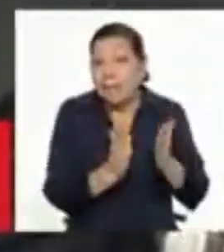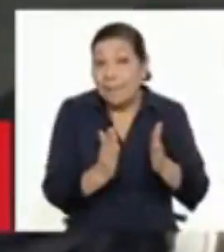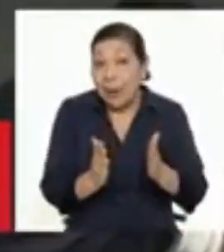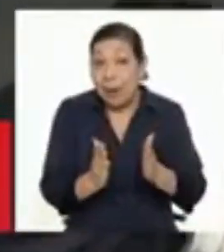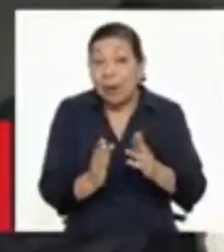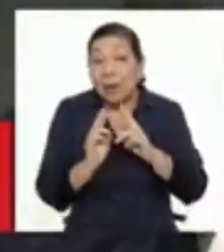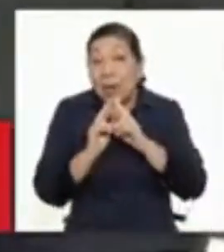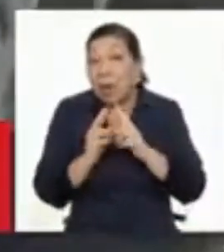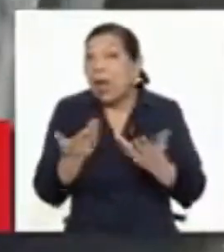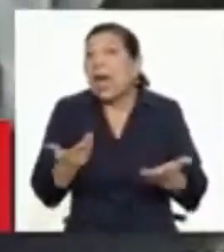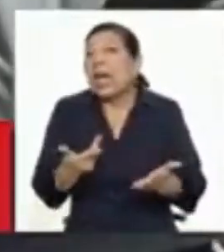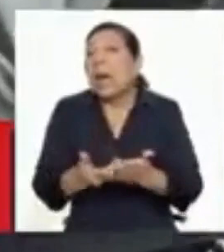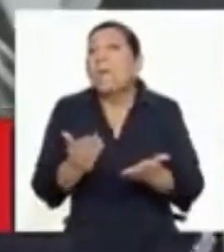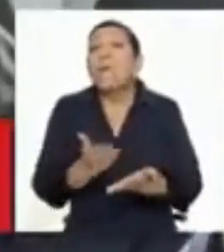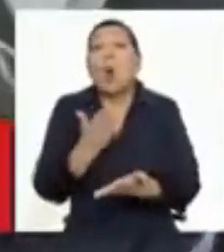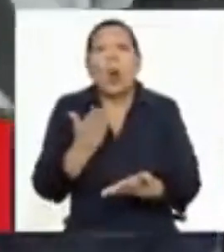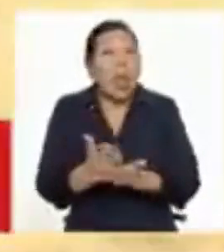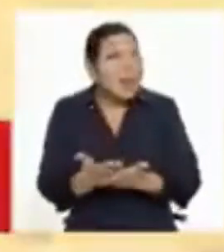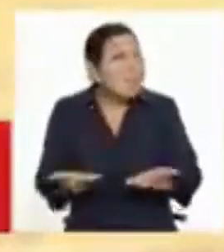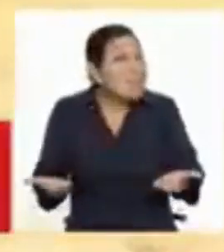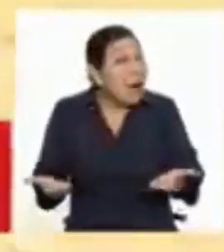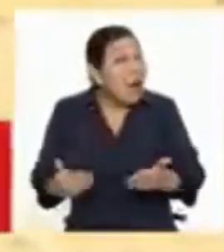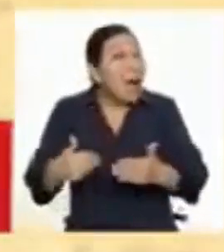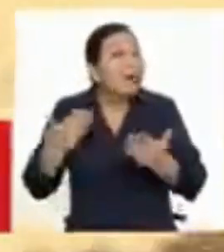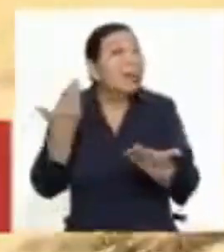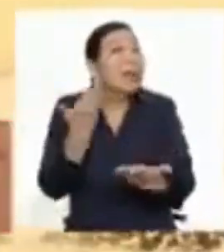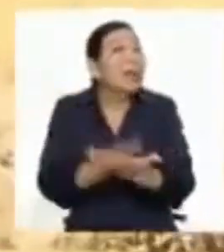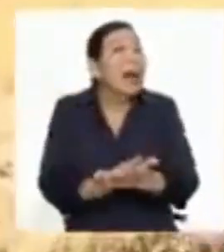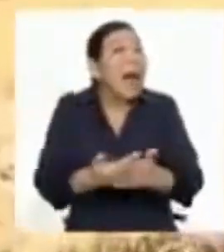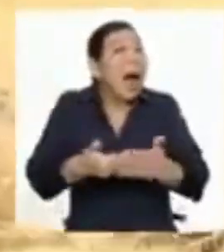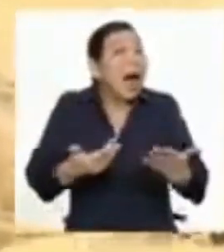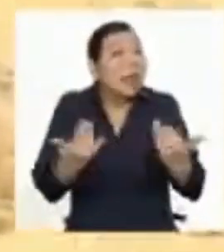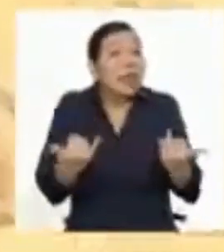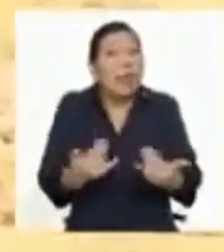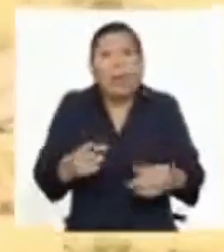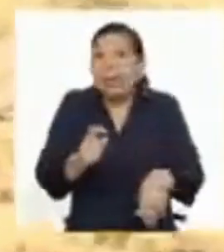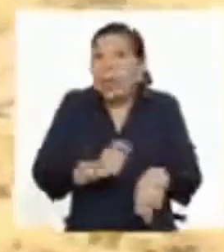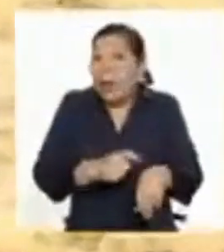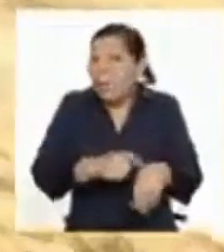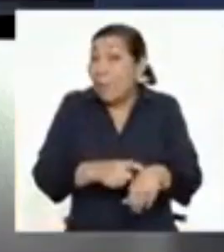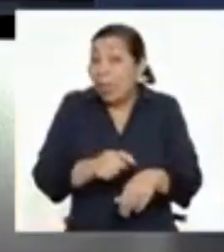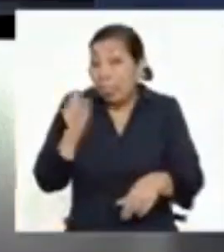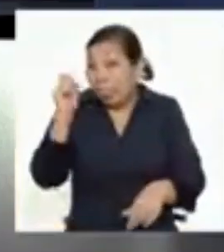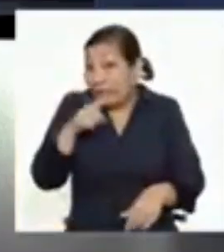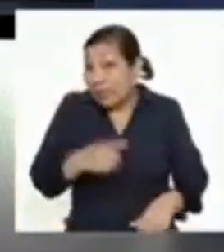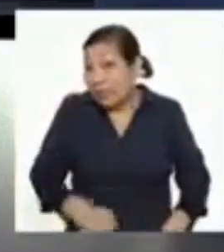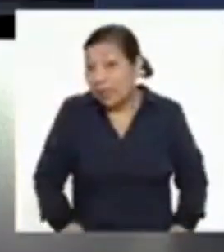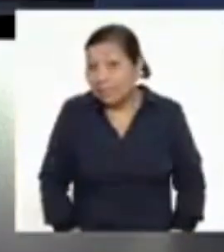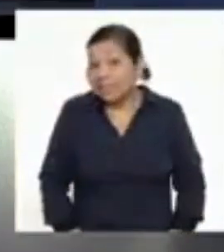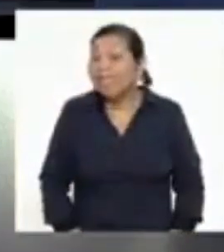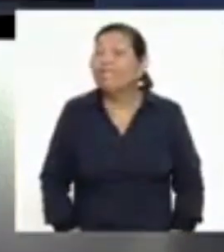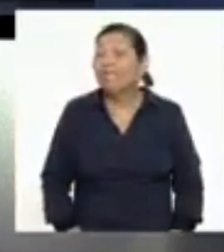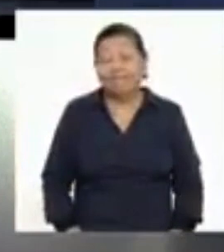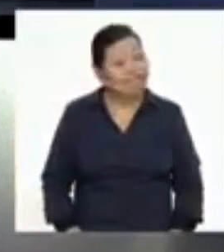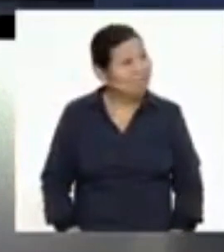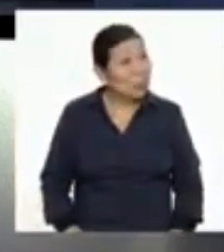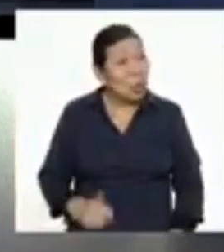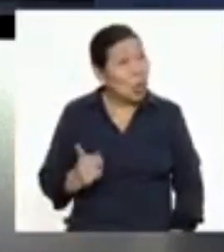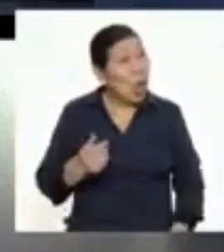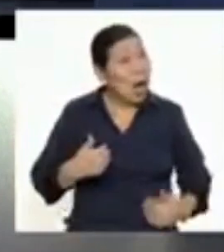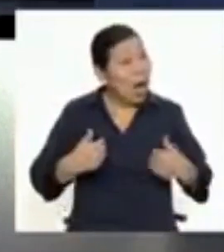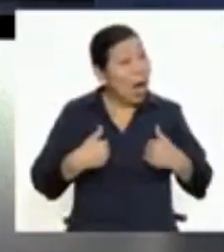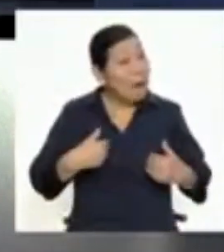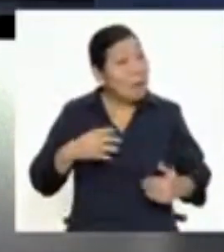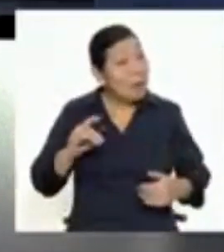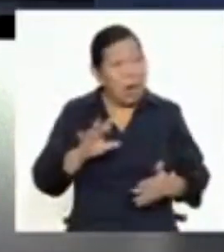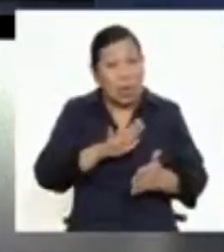y respondan frente a los posibles escenarios planteados ante esta época. Así es, no solamente las alpacas, ¿no?,